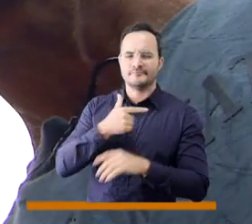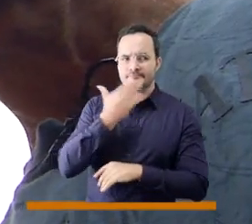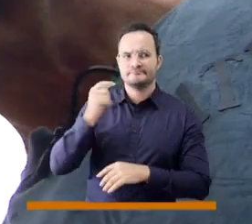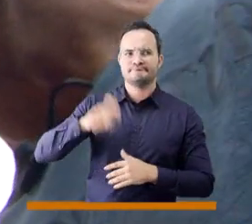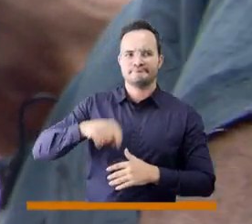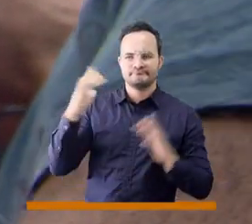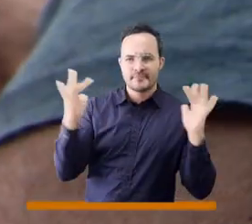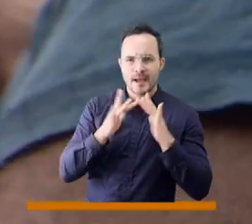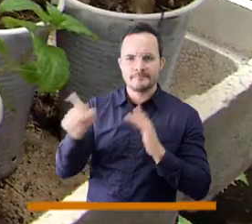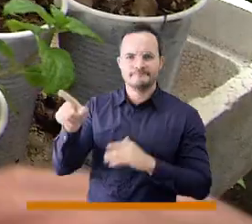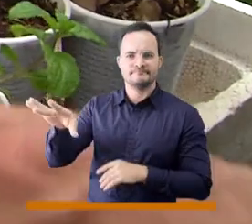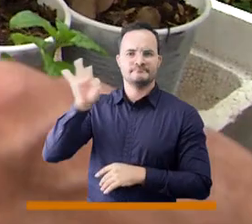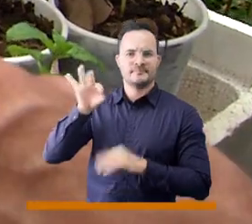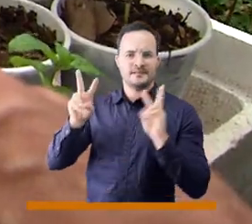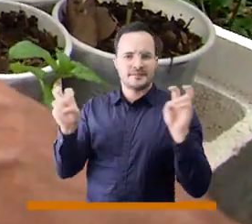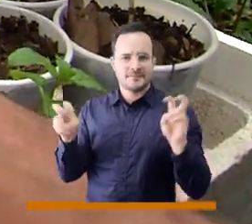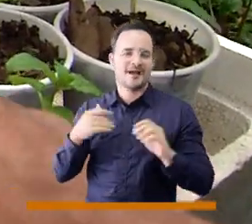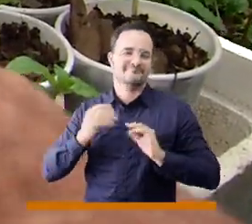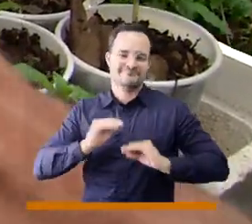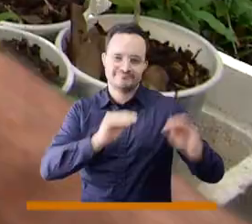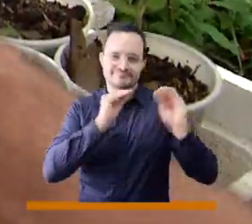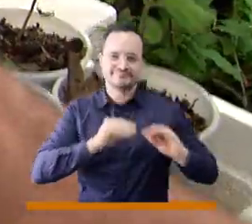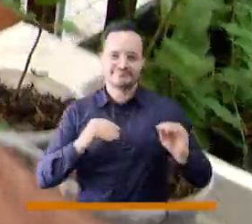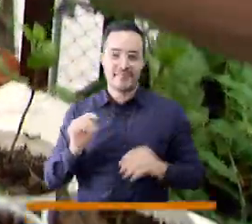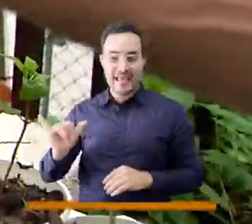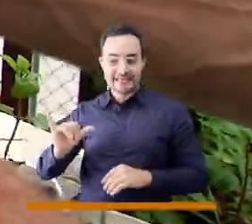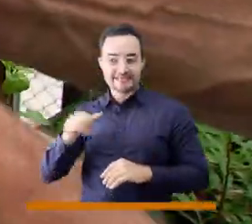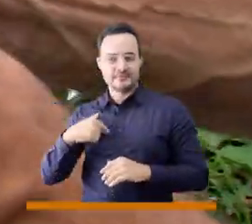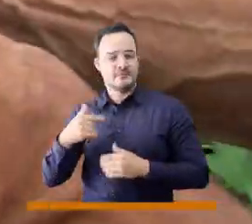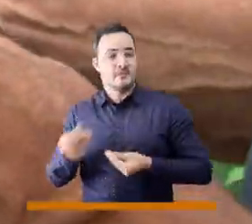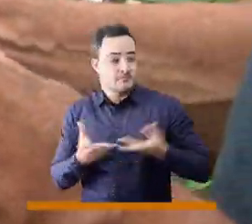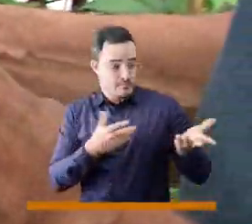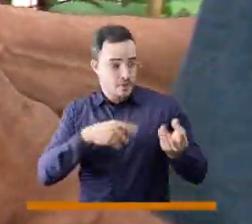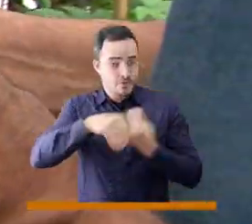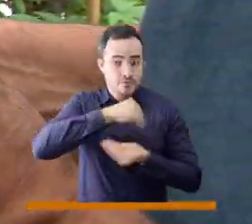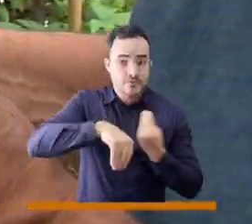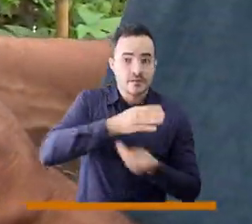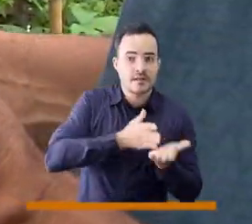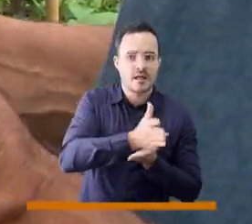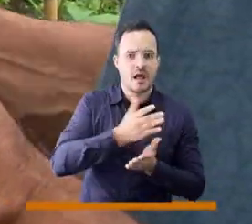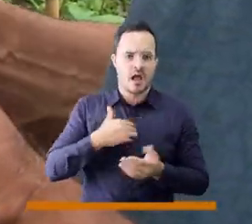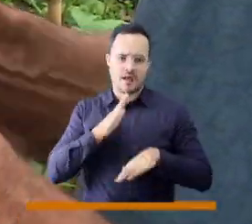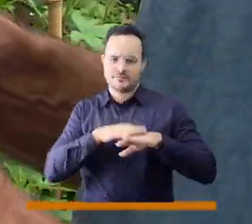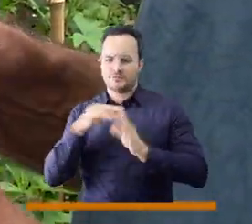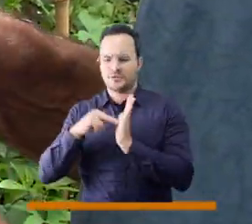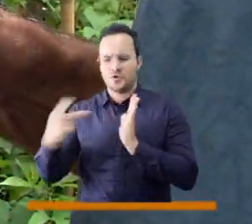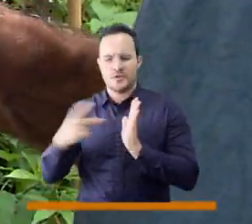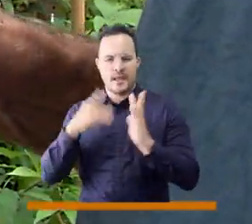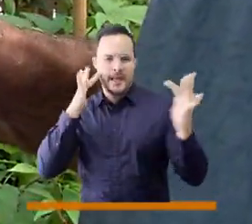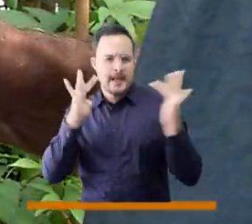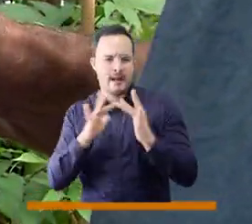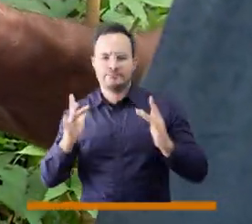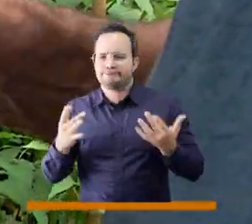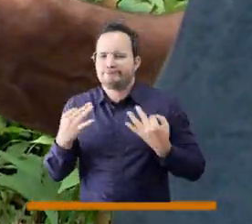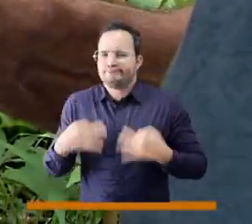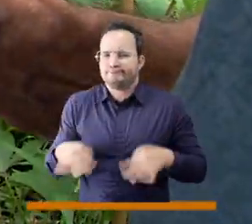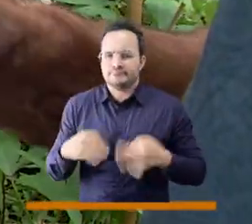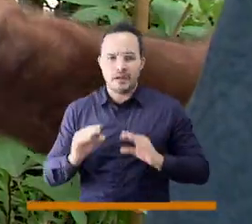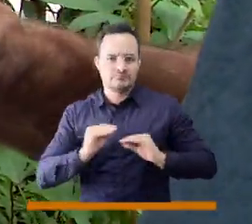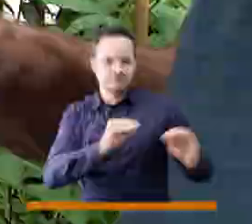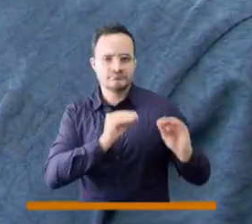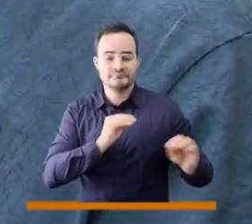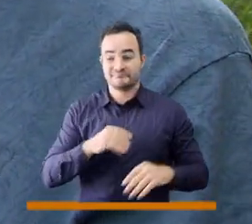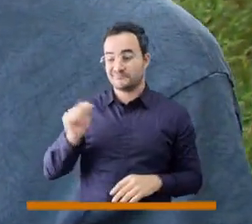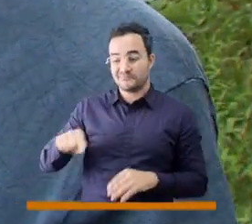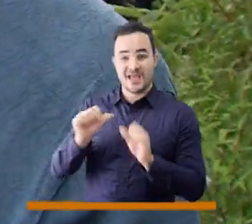de sostenibilidad lo conocemos como las tecnologías apropiadas, que son tecnologías sencillas. Y todo aquí está montado en el aula para que la